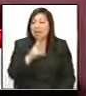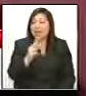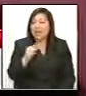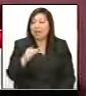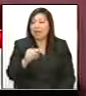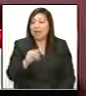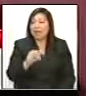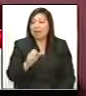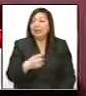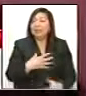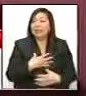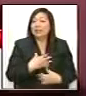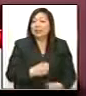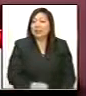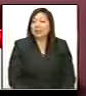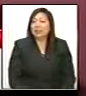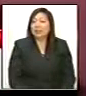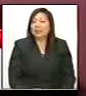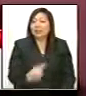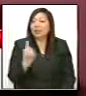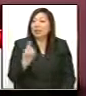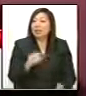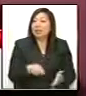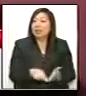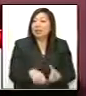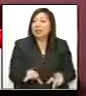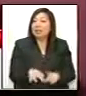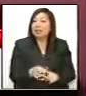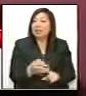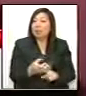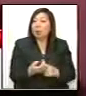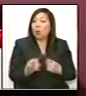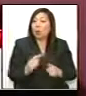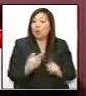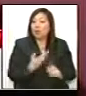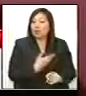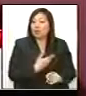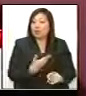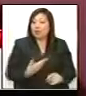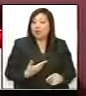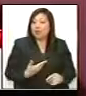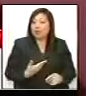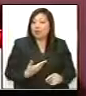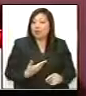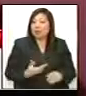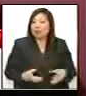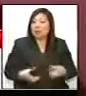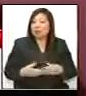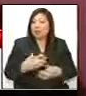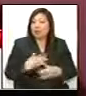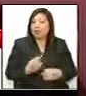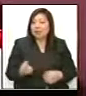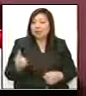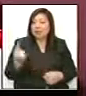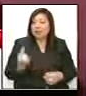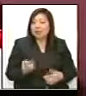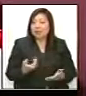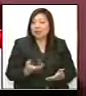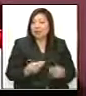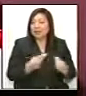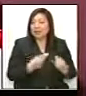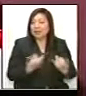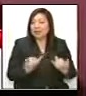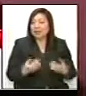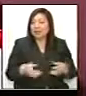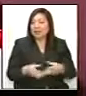del sector salud, fue uno de los primeros también que capté cuando estuve presidenta y él estaba de presidente de la Comisión de Salud y le dije, tú estás en la obligación